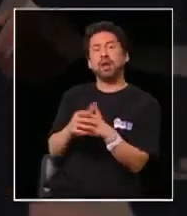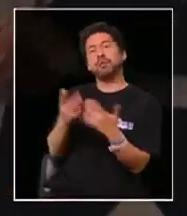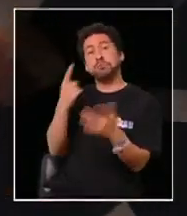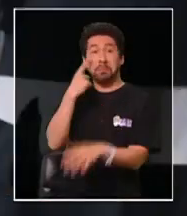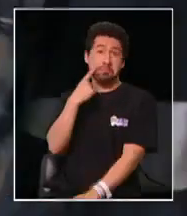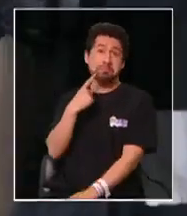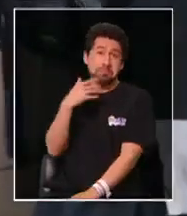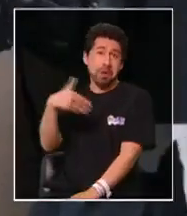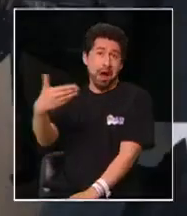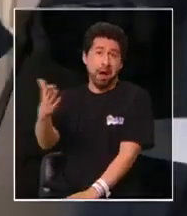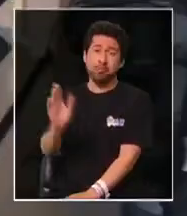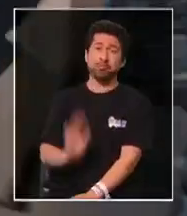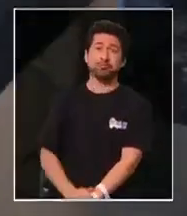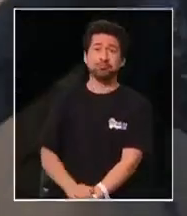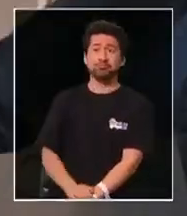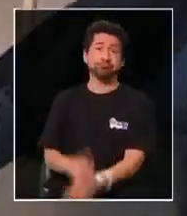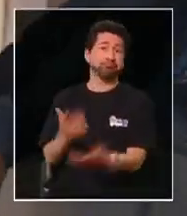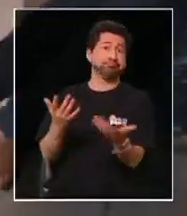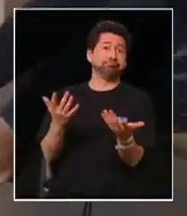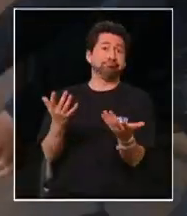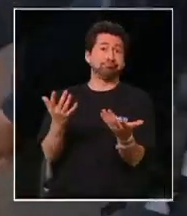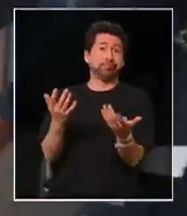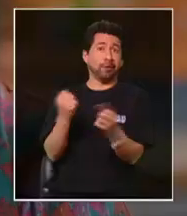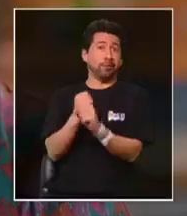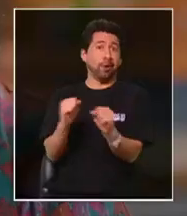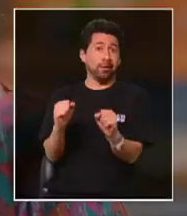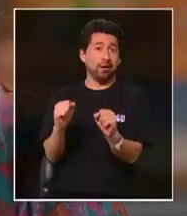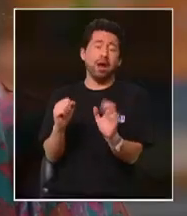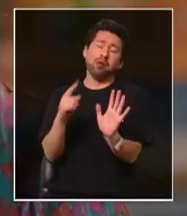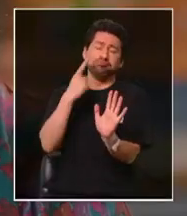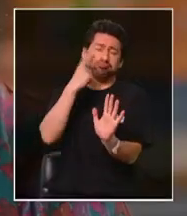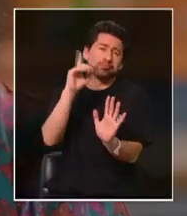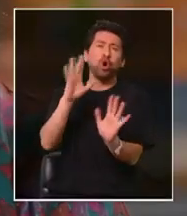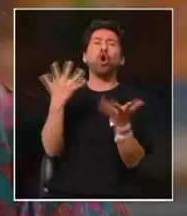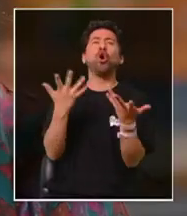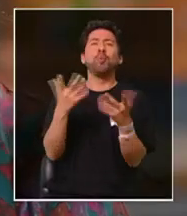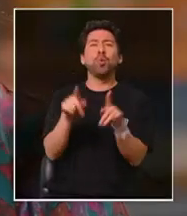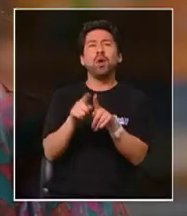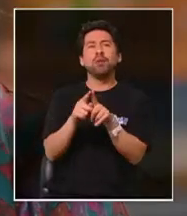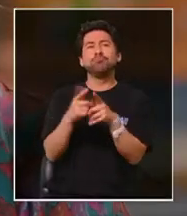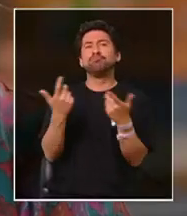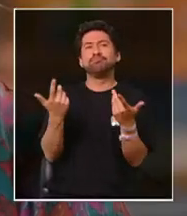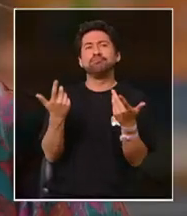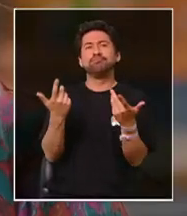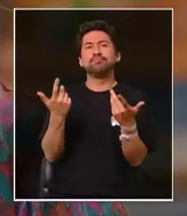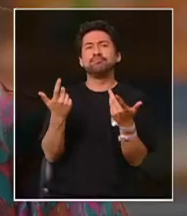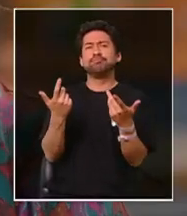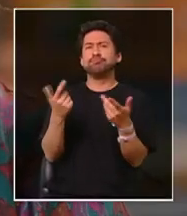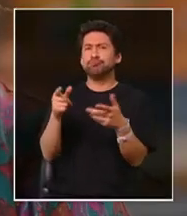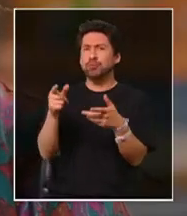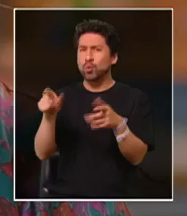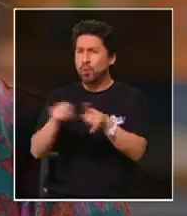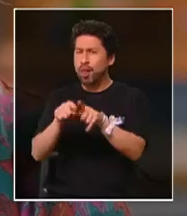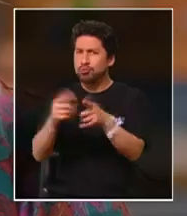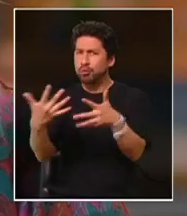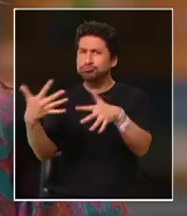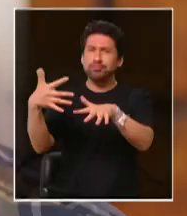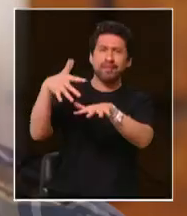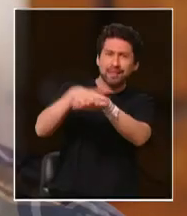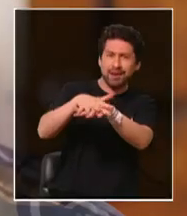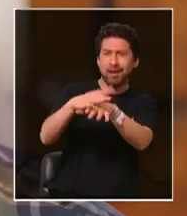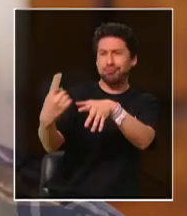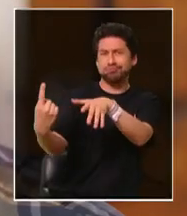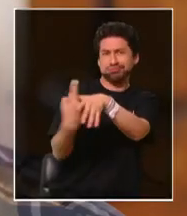a hacer y si no, digo yo, vamos a trabajar por lograr integrar lo que más podamos a